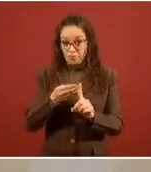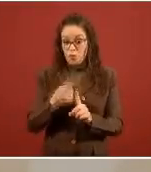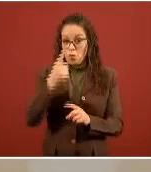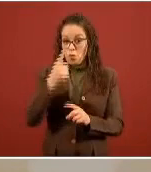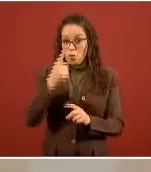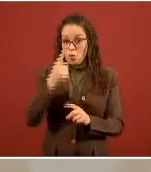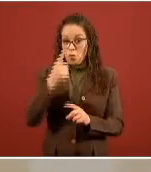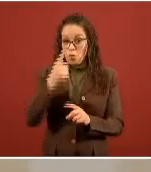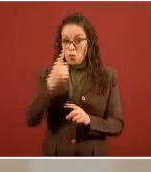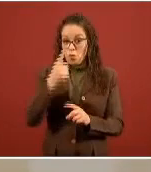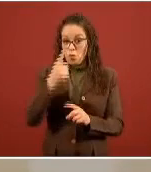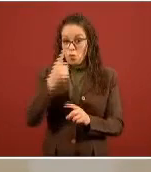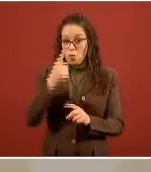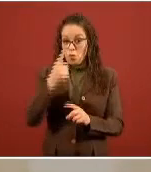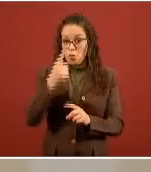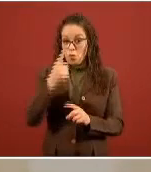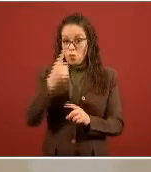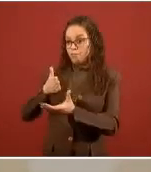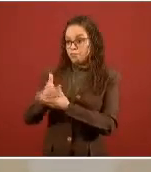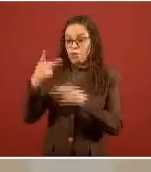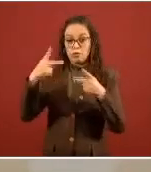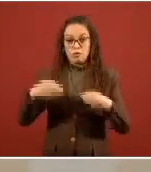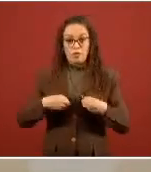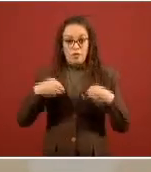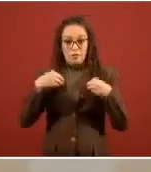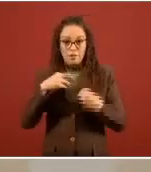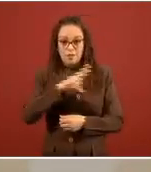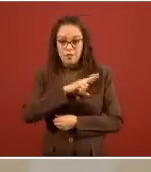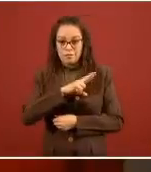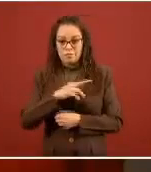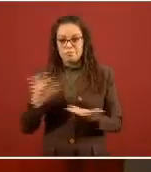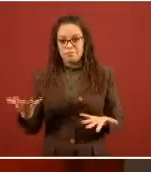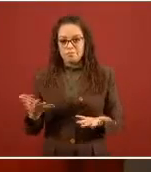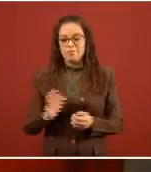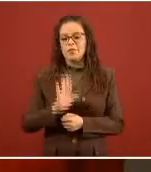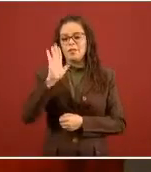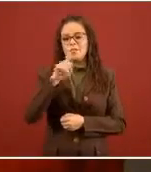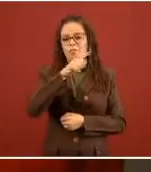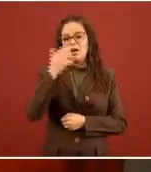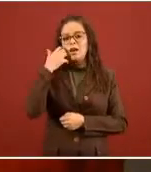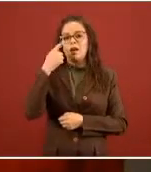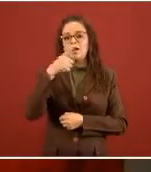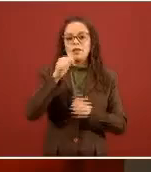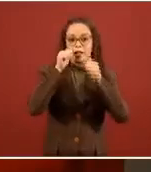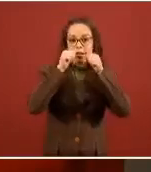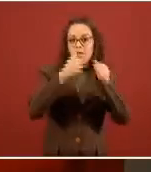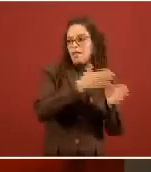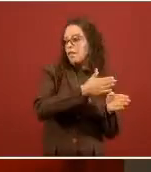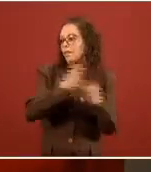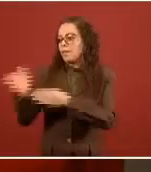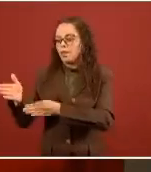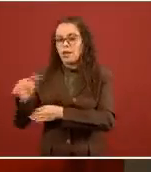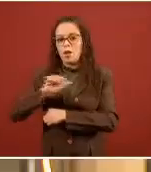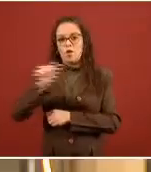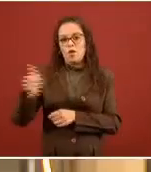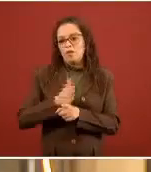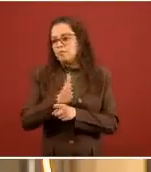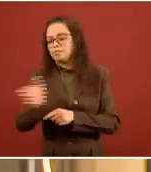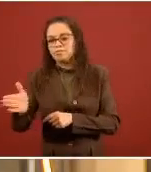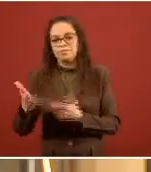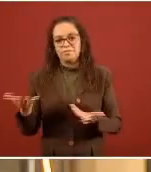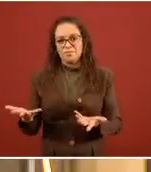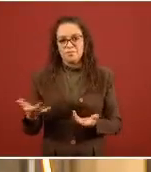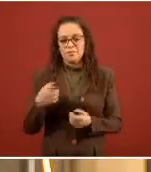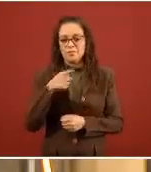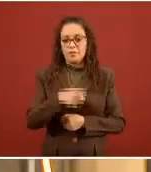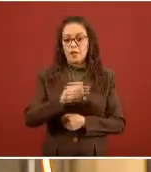en términos de su vida privada, pues creo que es ganas de querer distraer la atención. Perdón, doctor, Tomemos no es vida en cuenta privada porque que ocurre las en un lugar medidas